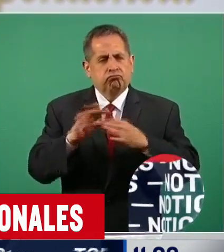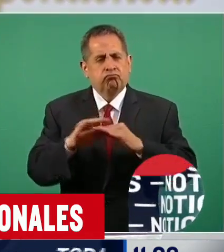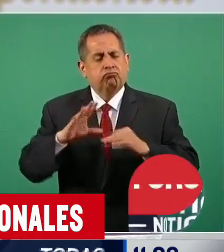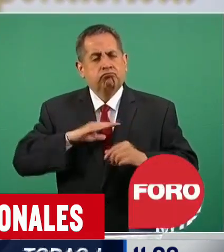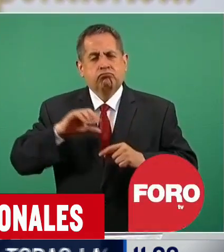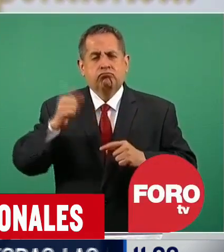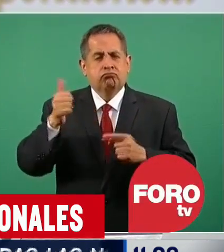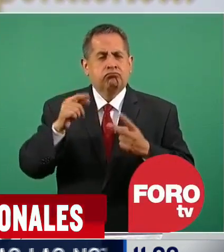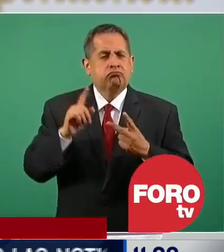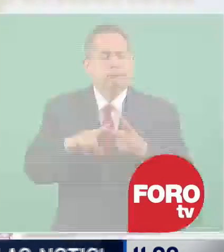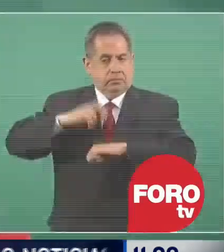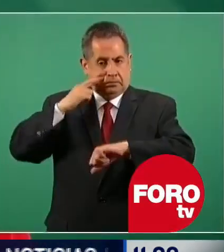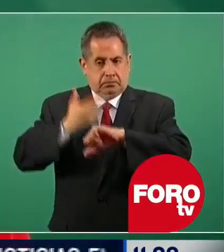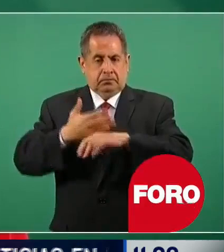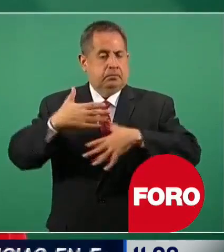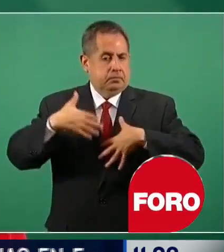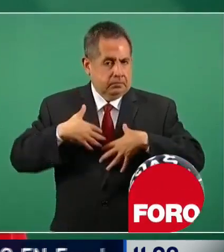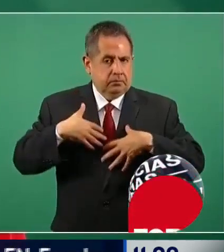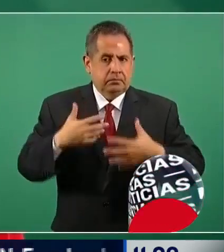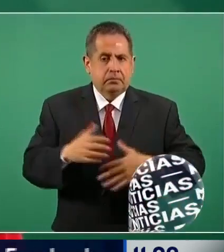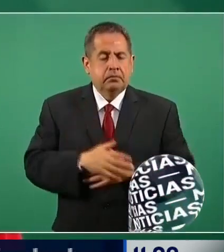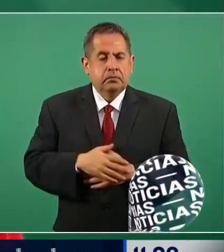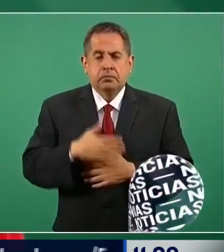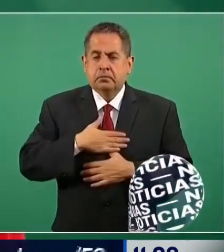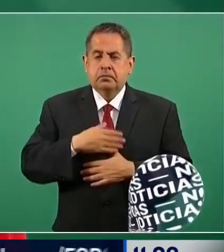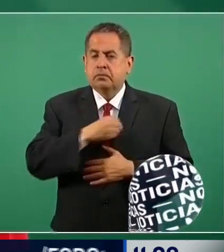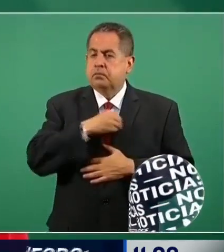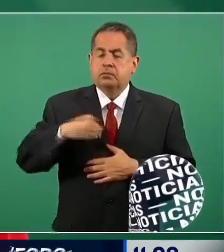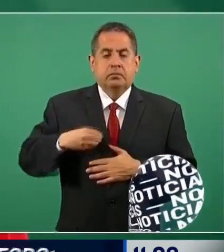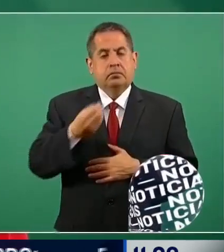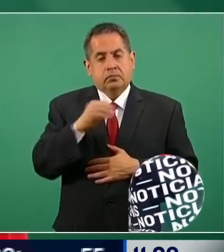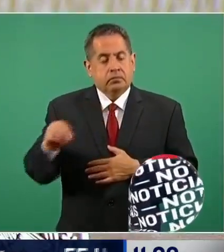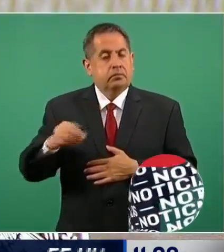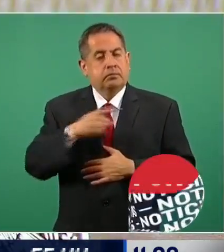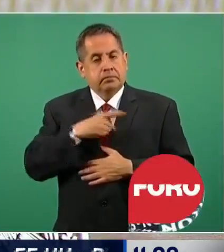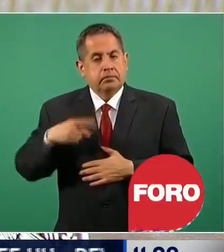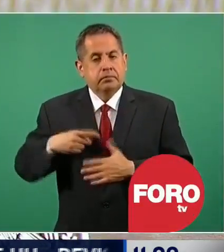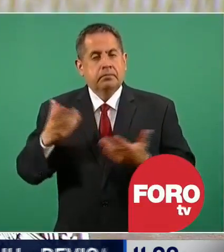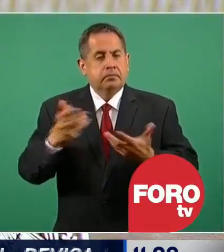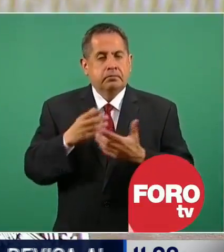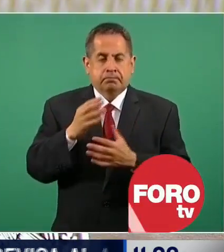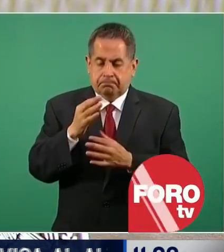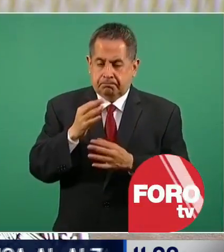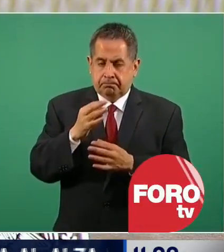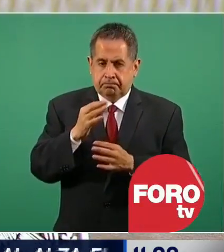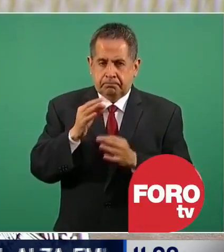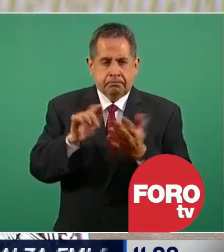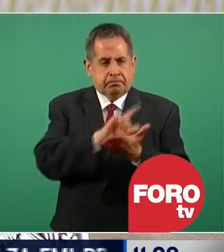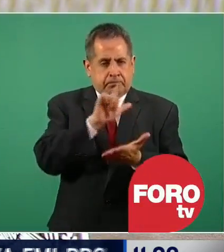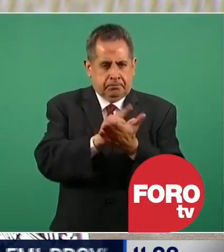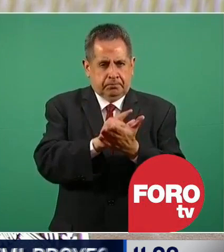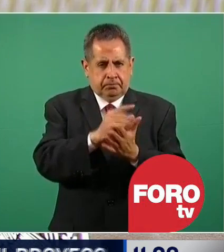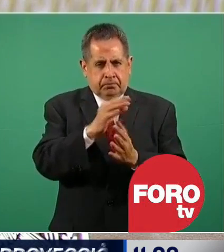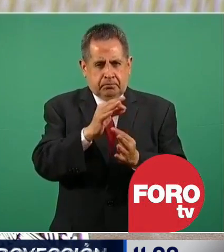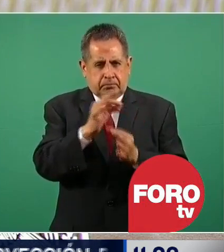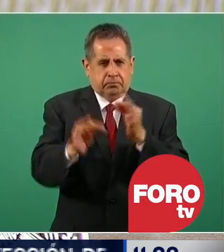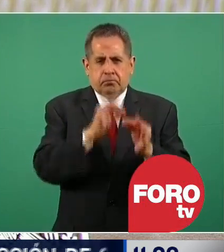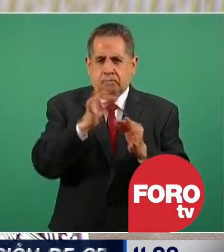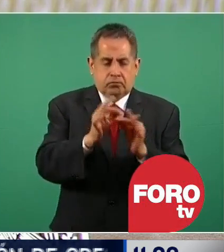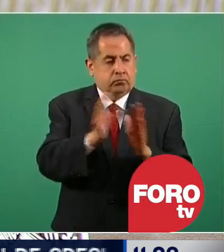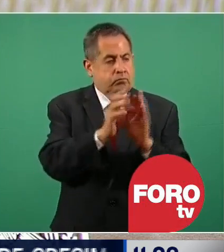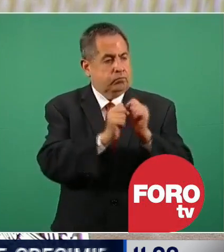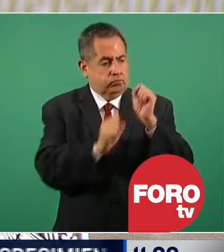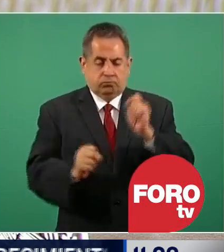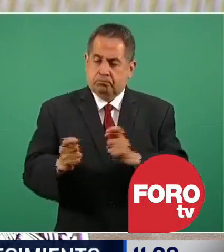Personales. Yo tengo la obligación de que se cumplan las leyes y la Constitución, es una de